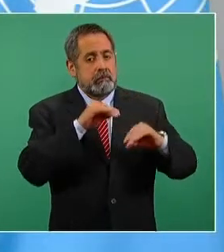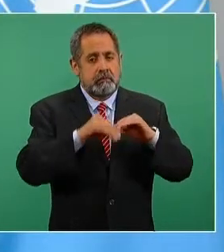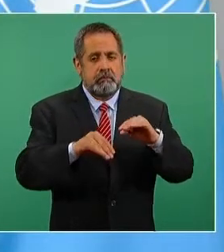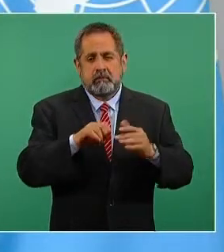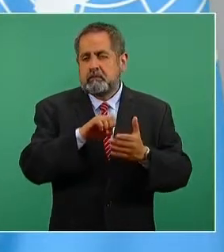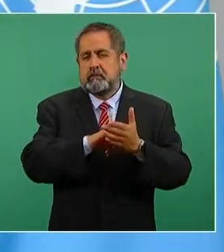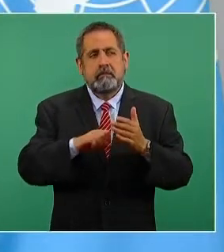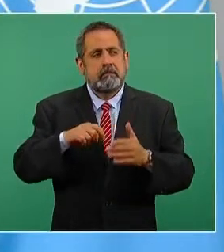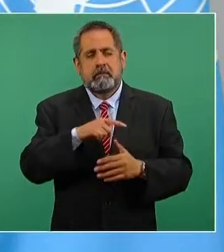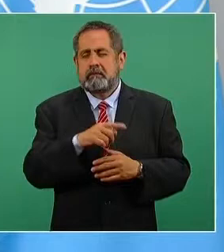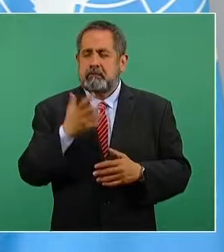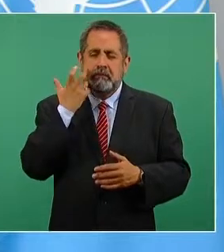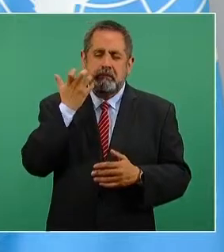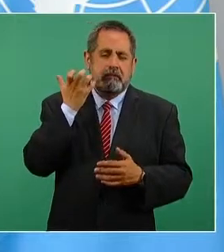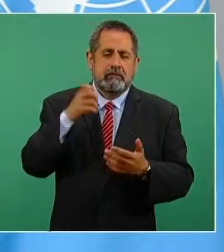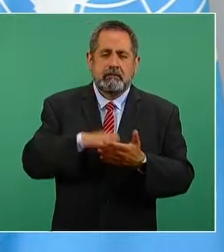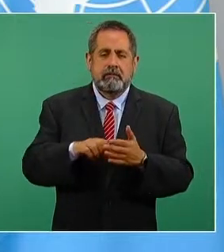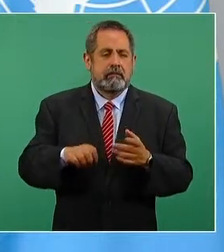como